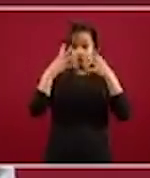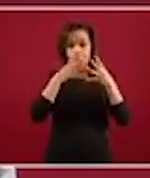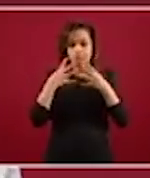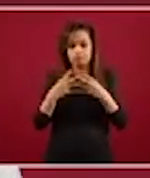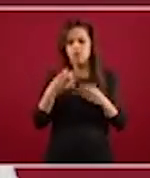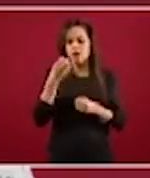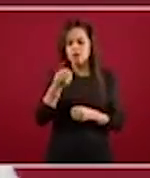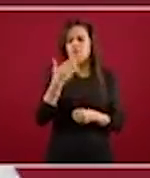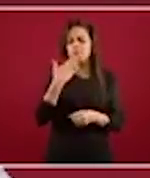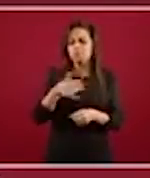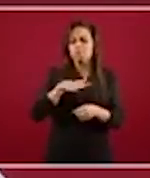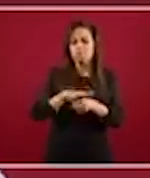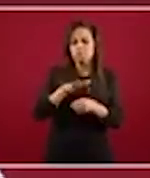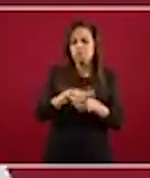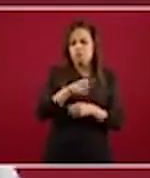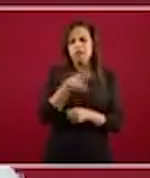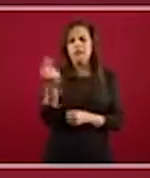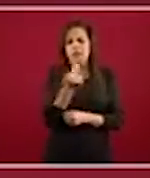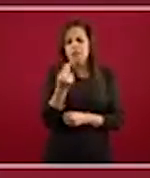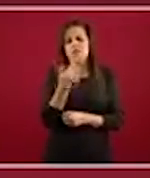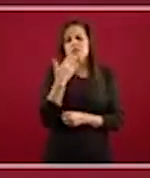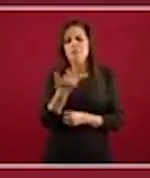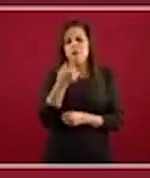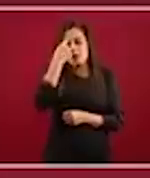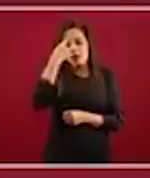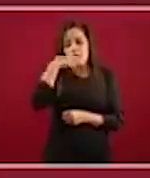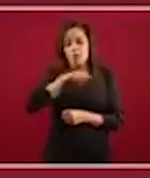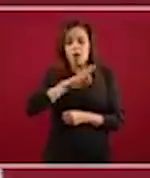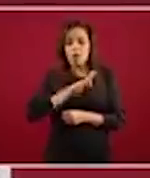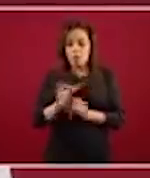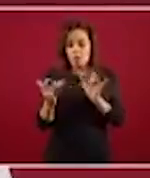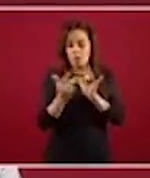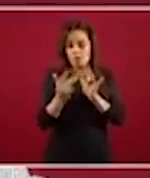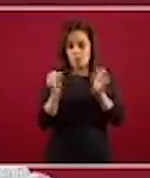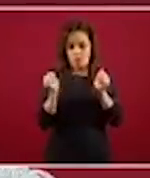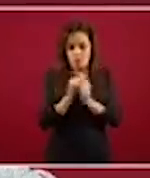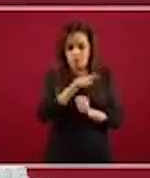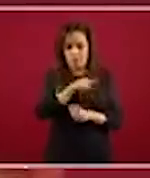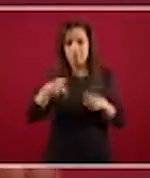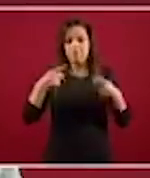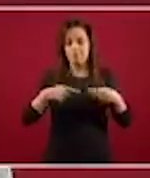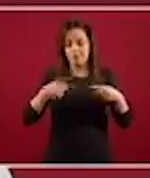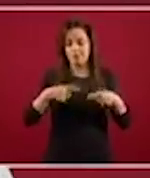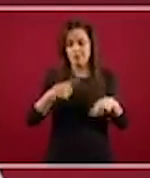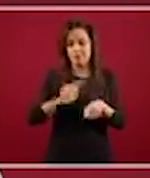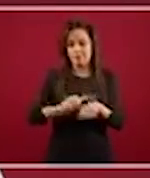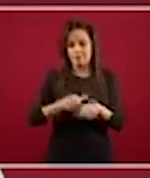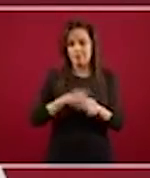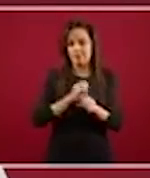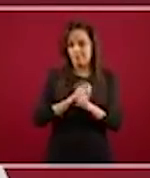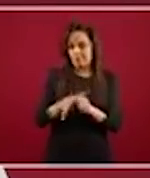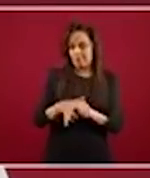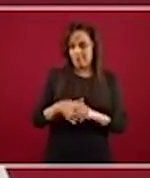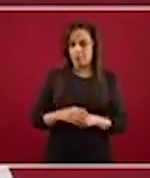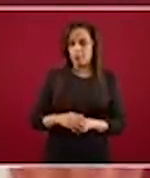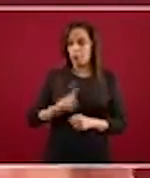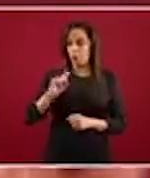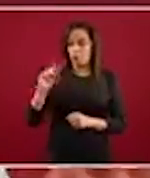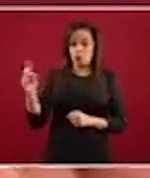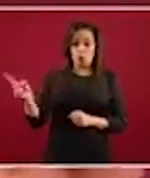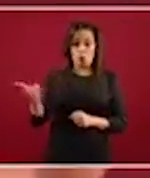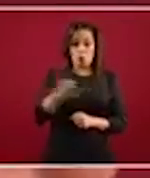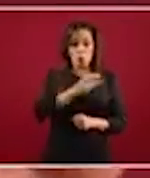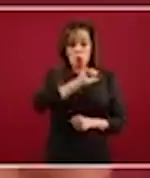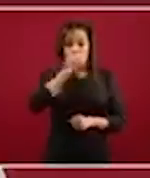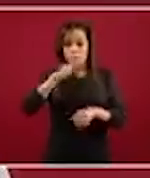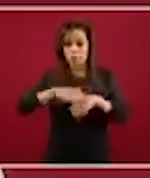la protección de los más cercanos al riesgo. Todas y todos los demás en el